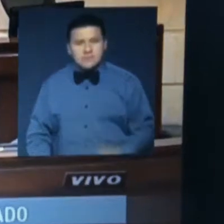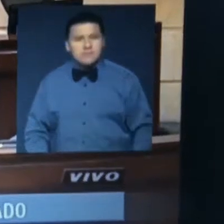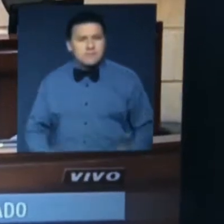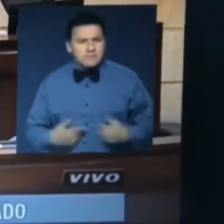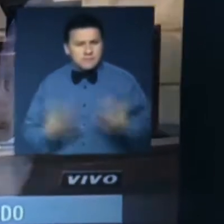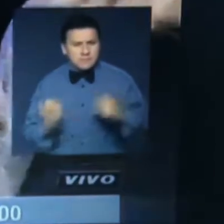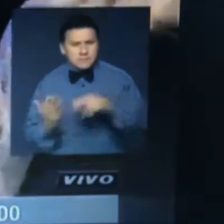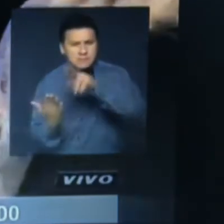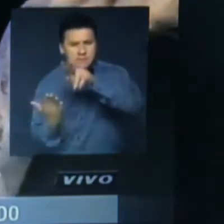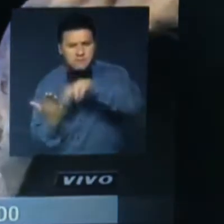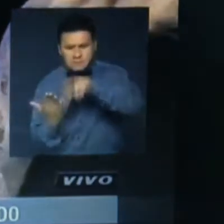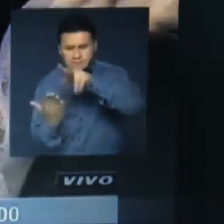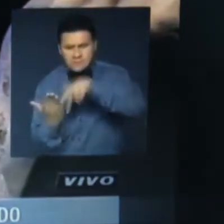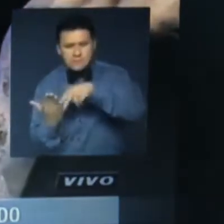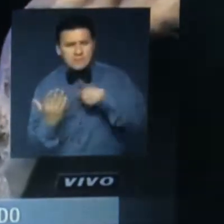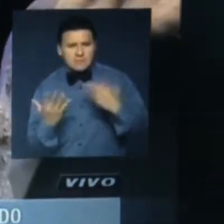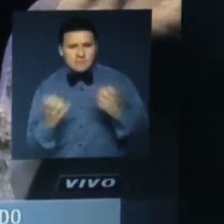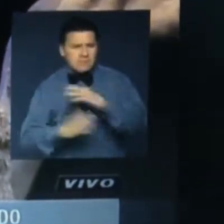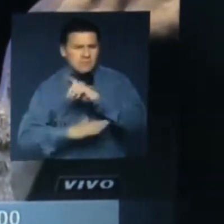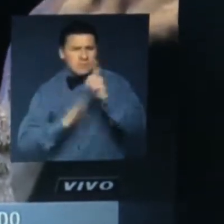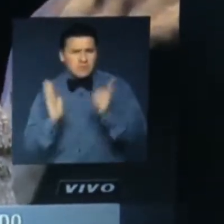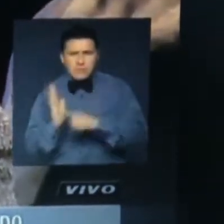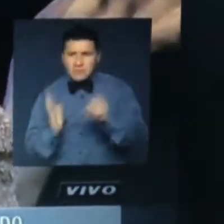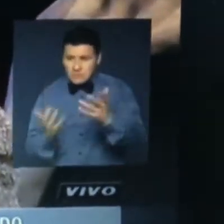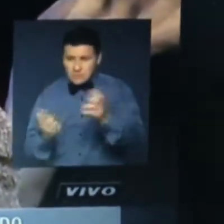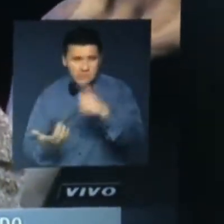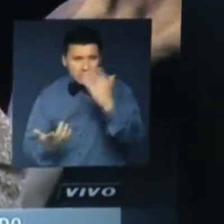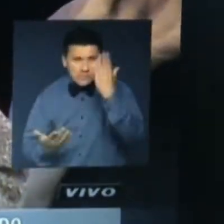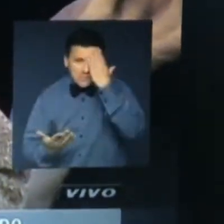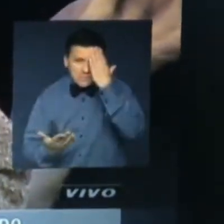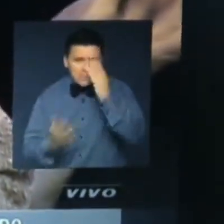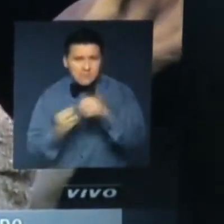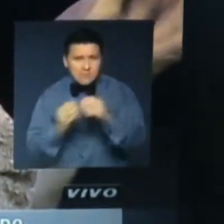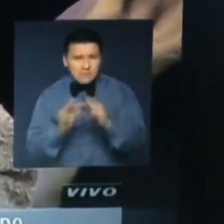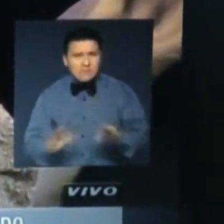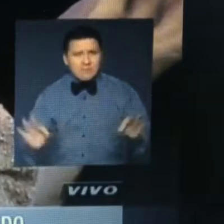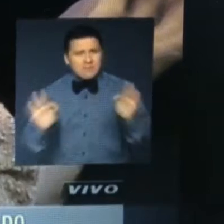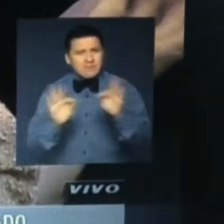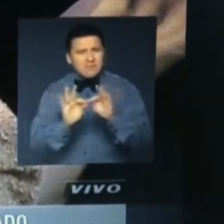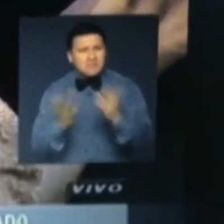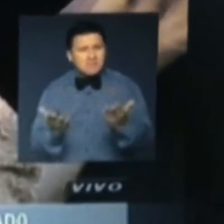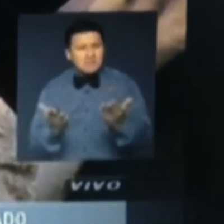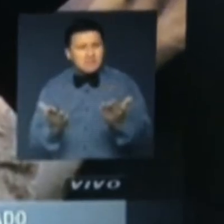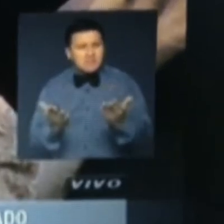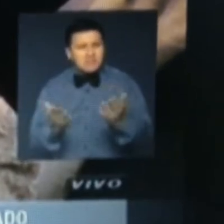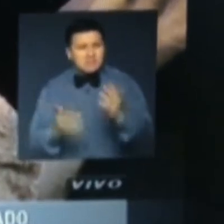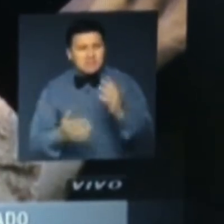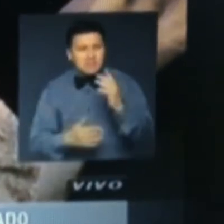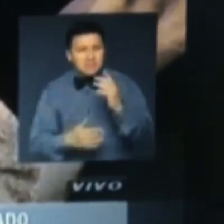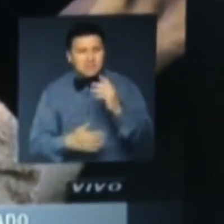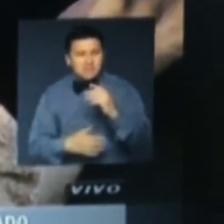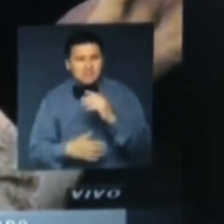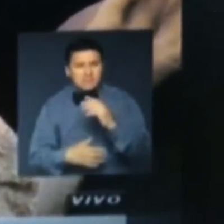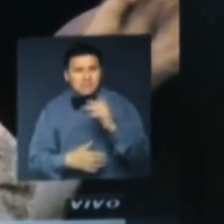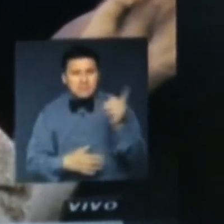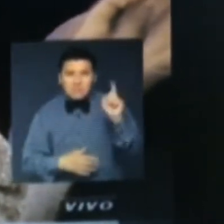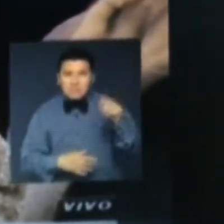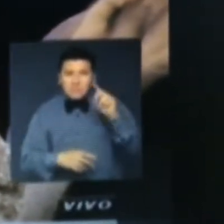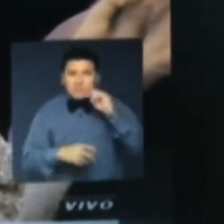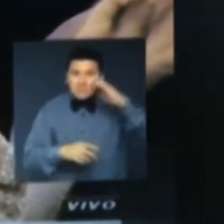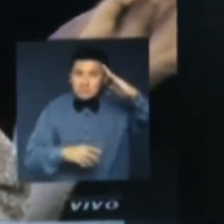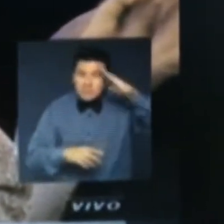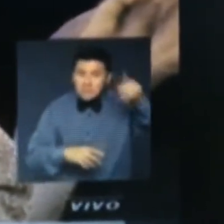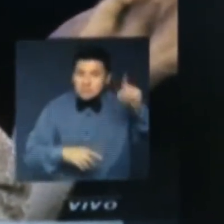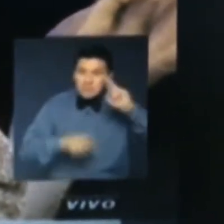quiero leer, todos deben saberlo, pero lo importante es que las autoridades competentes investiguen.